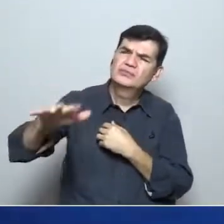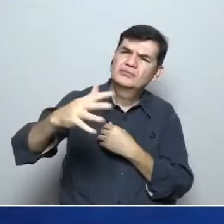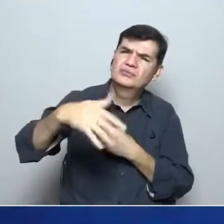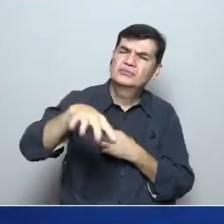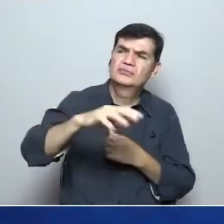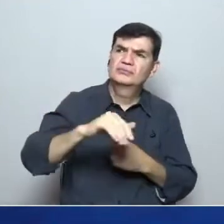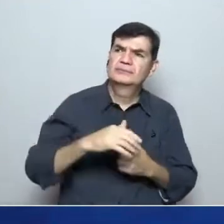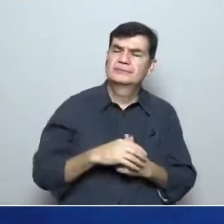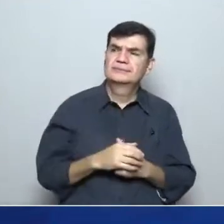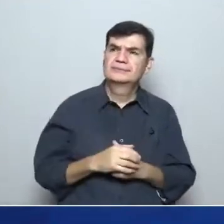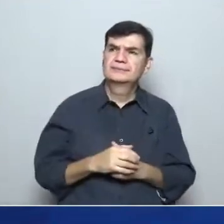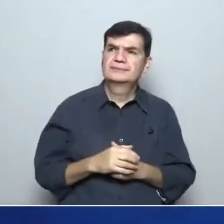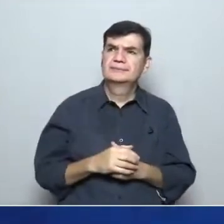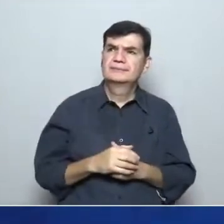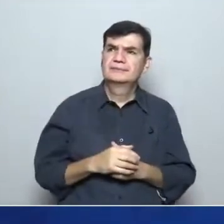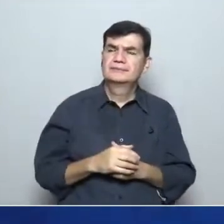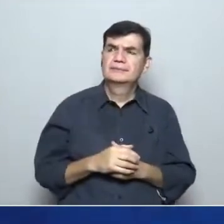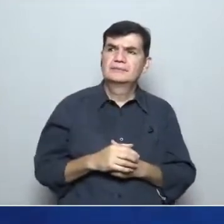Salvador,